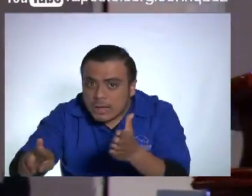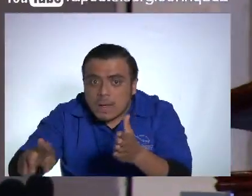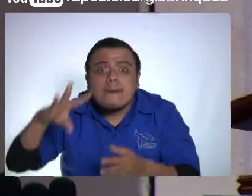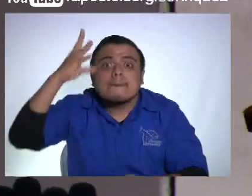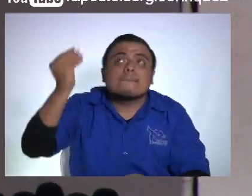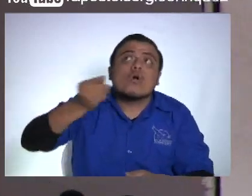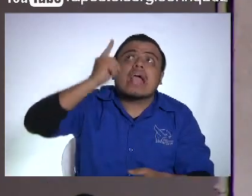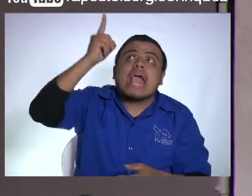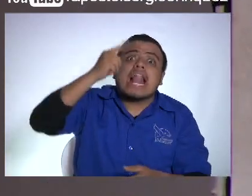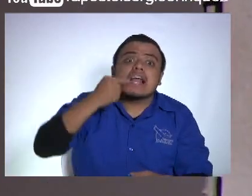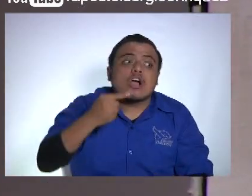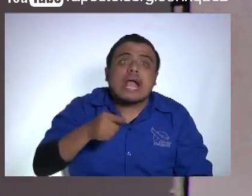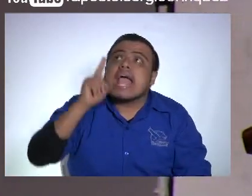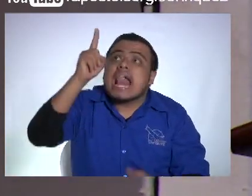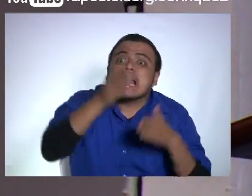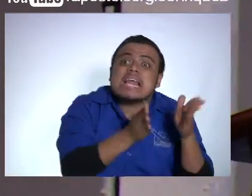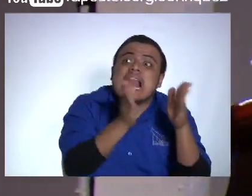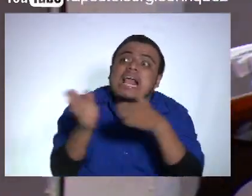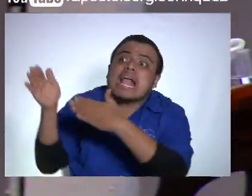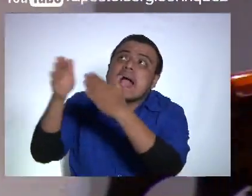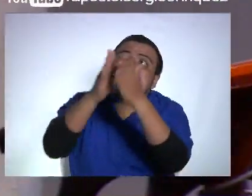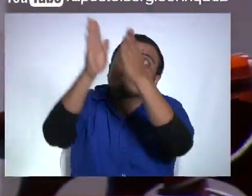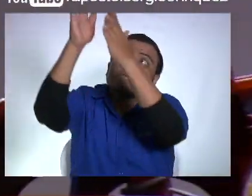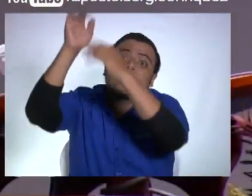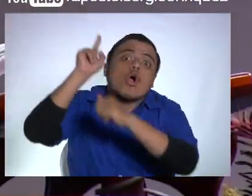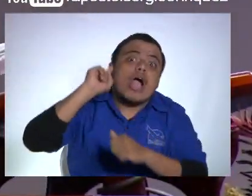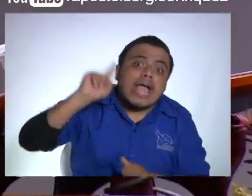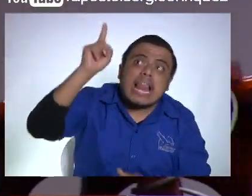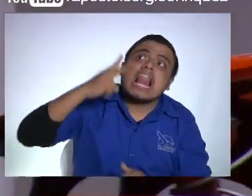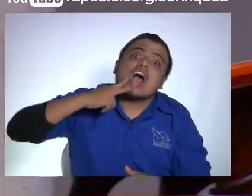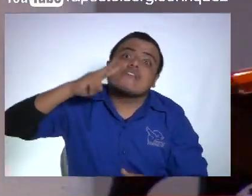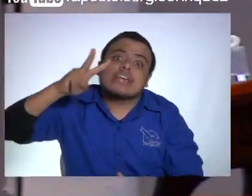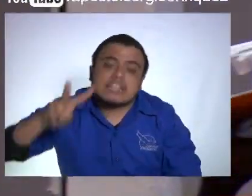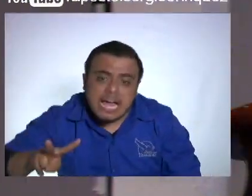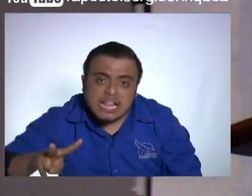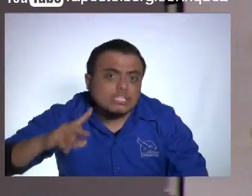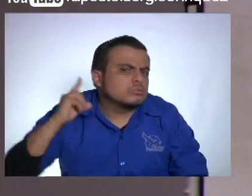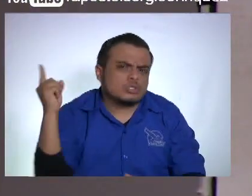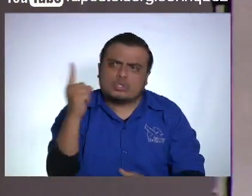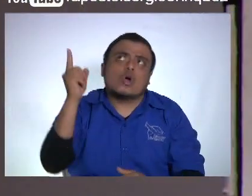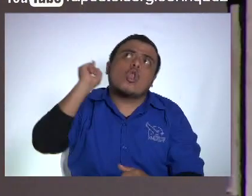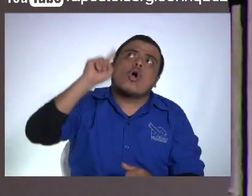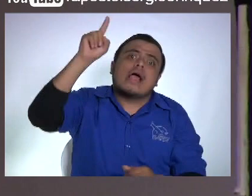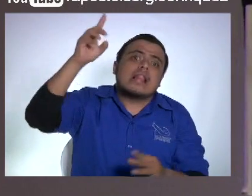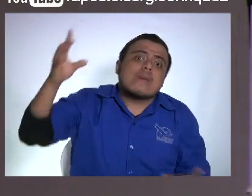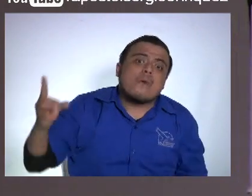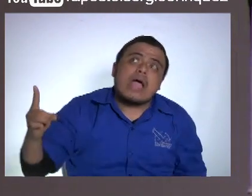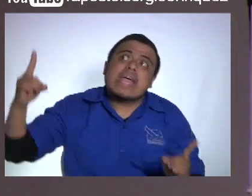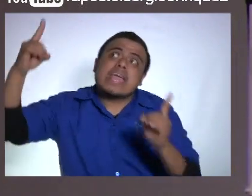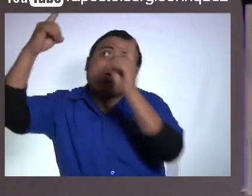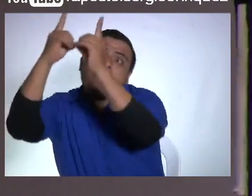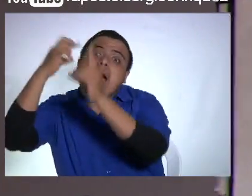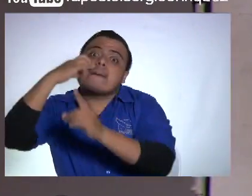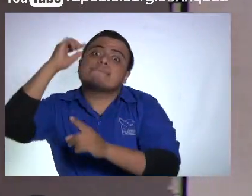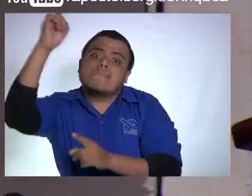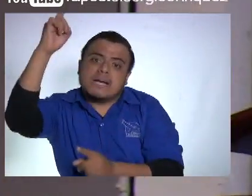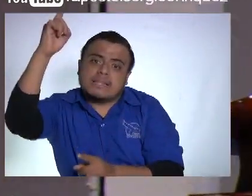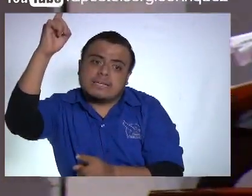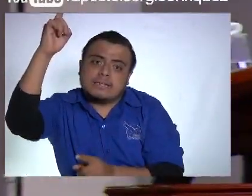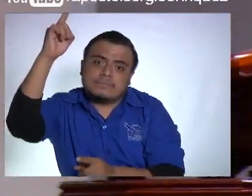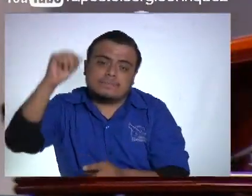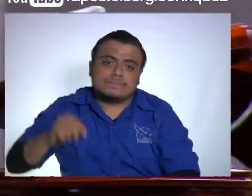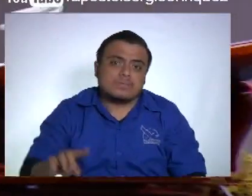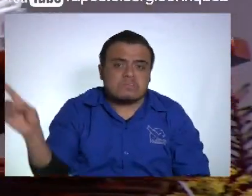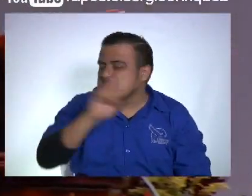Él era el camino, la vida y la verdad. Solo Él te puede llevar al Padre. Ese es el único camino, no